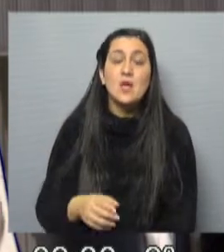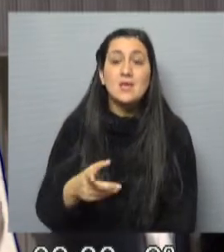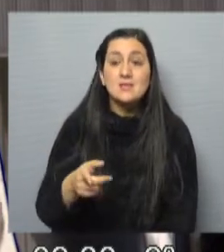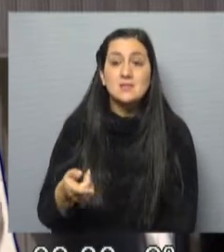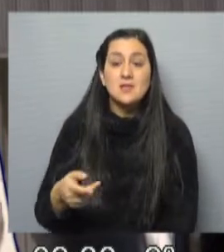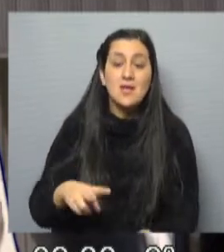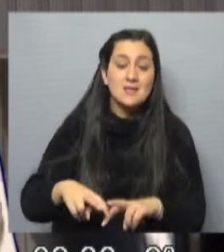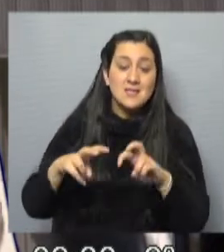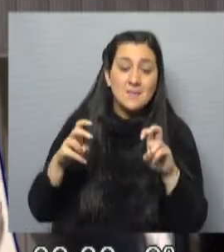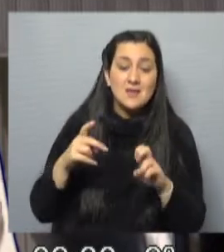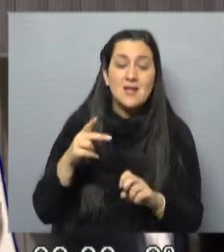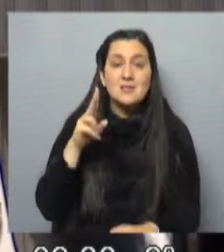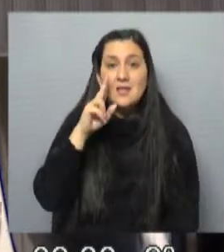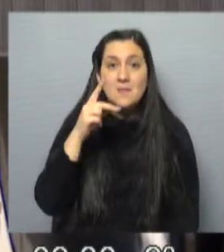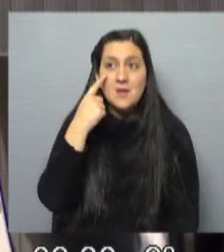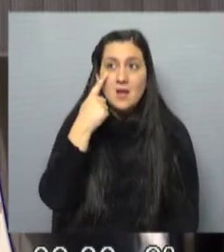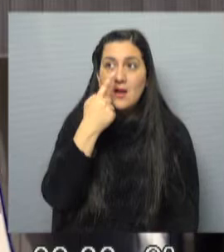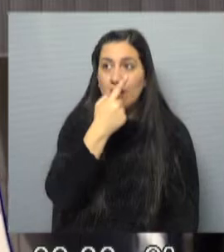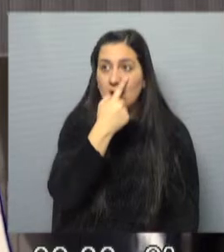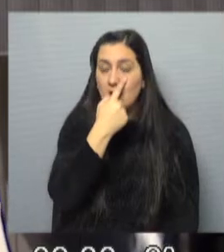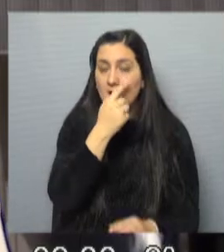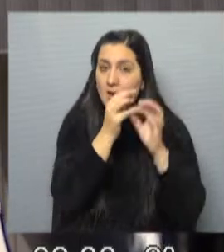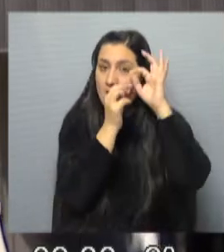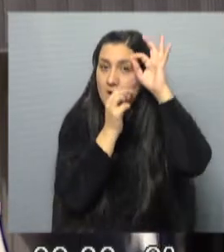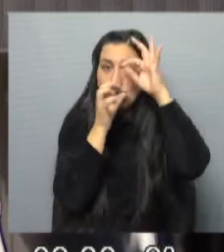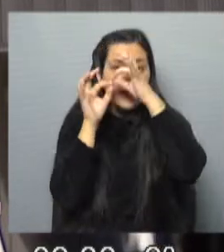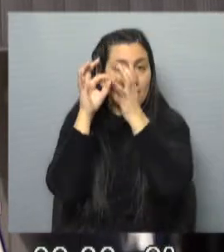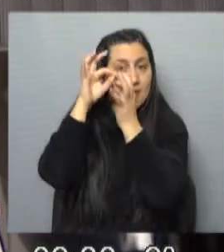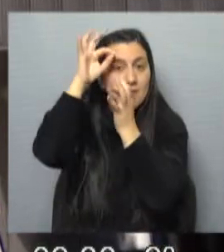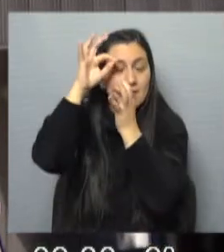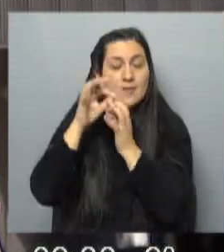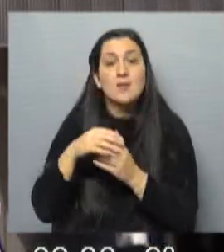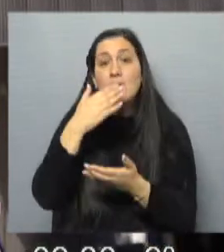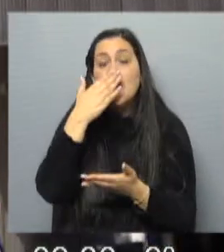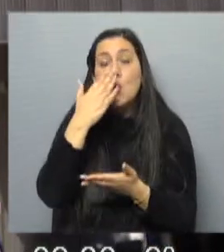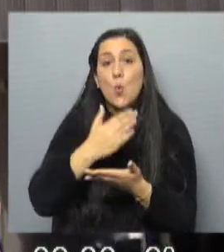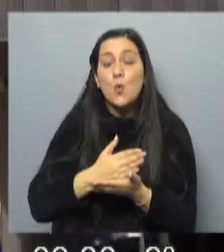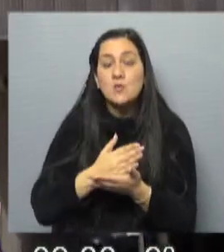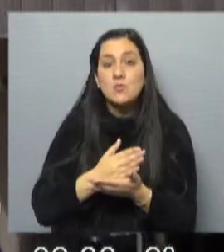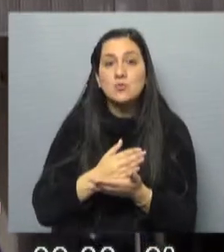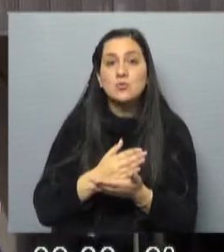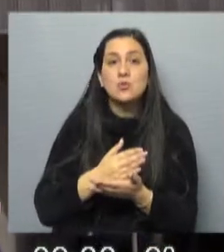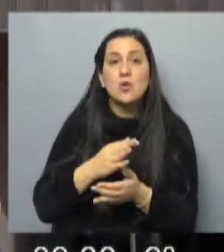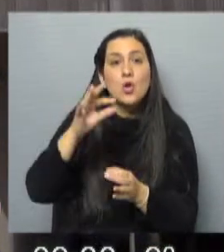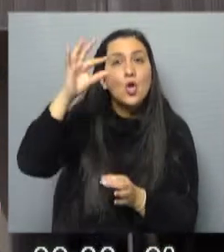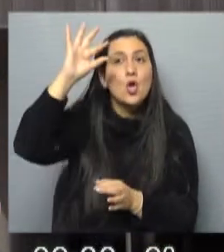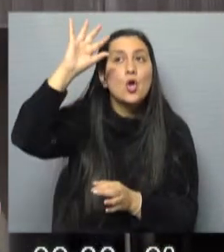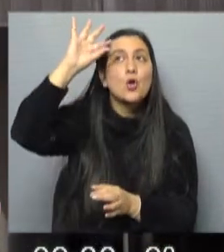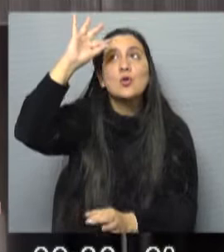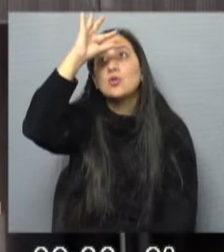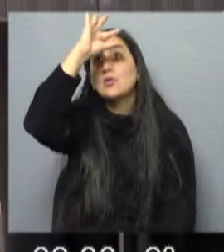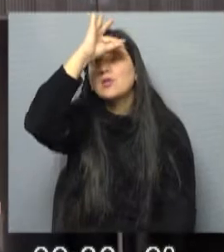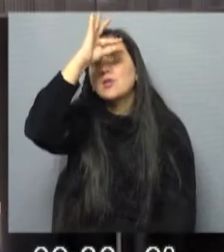visión, se le mira la alineación ocular y por último se le hace un fondo de ojos si requiere ese